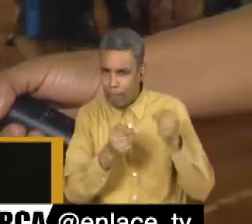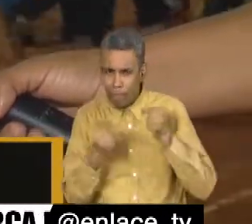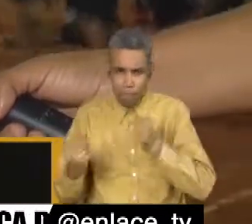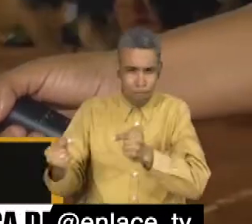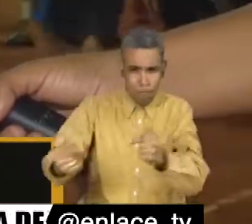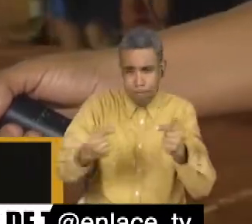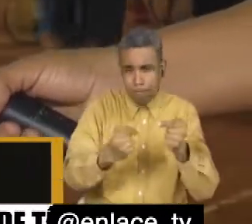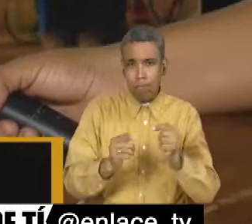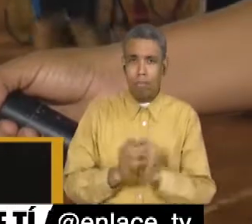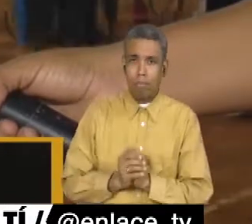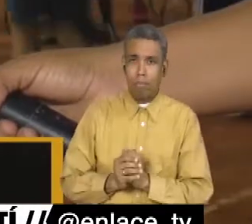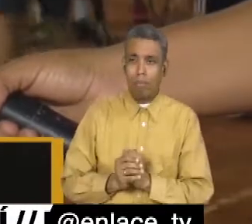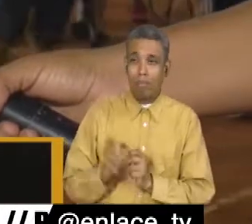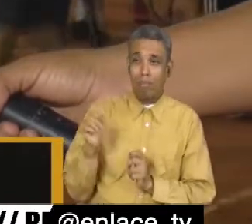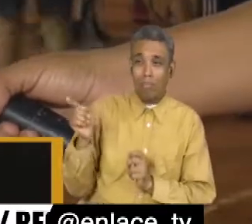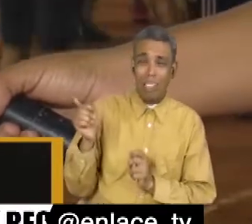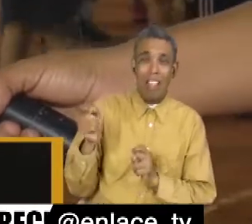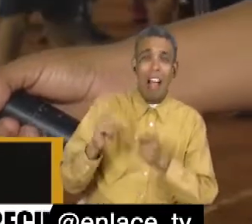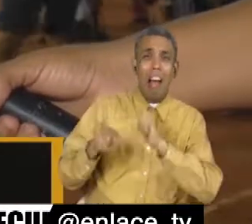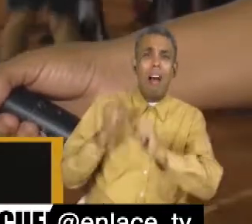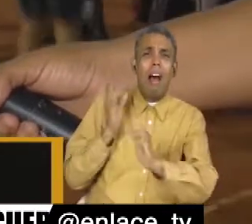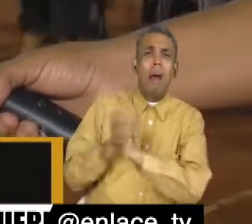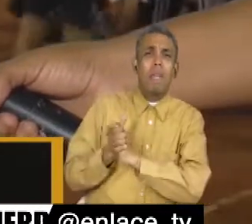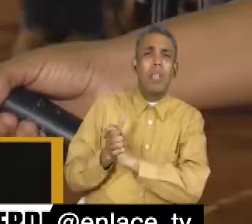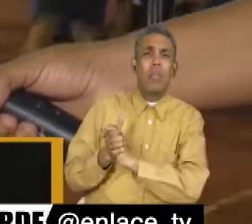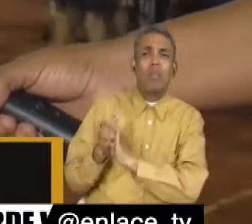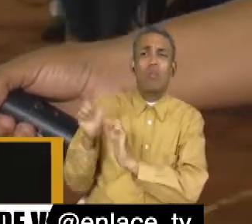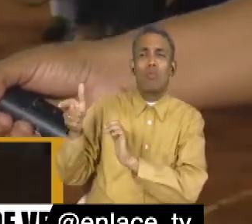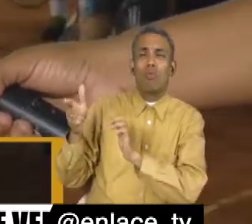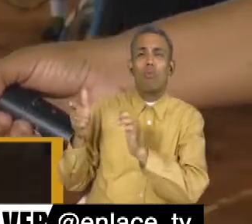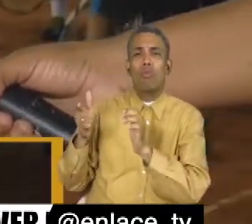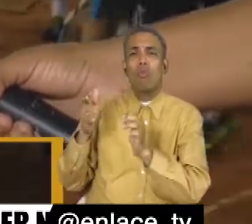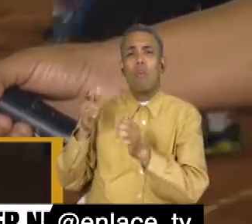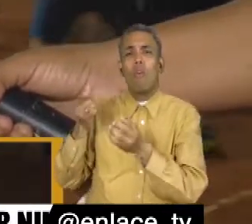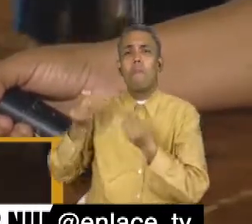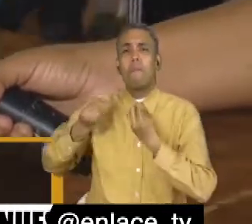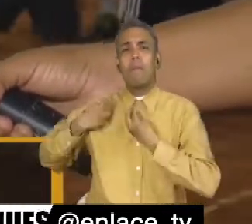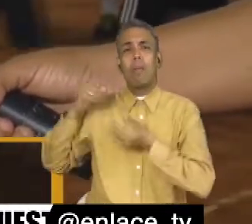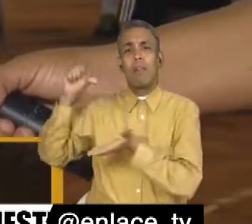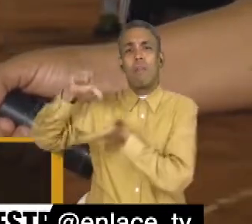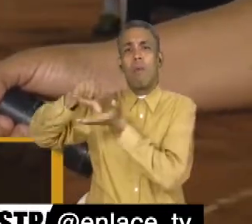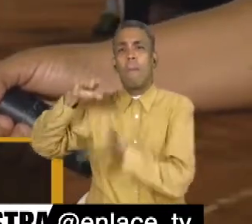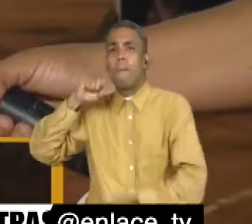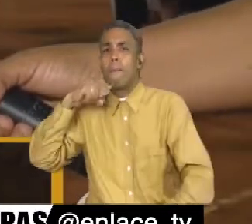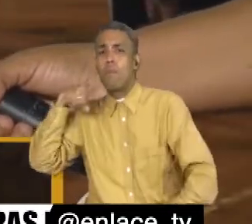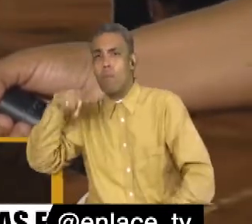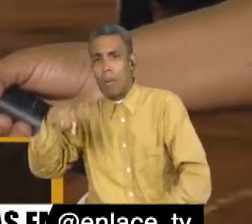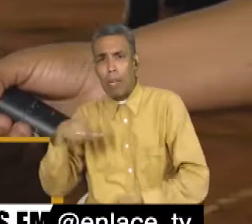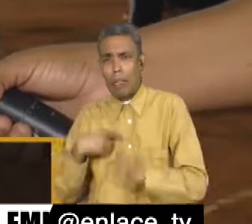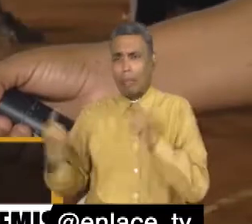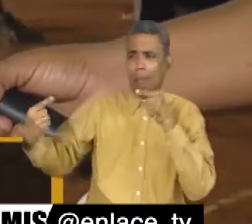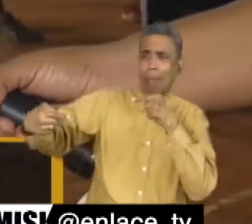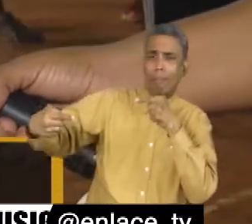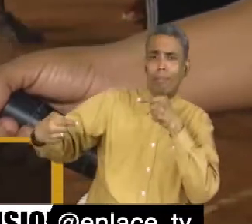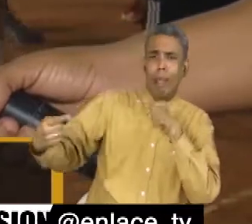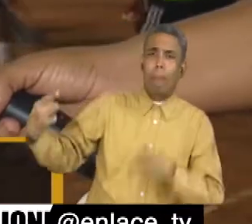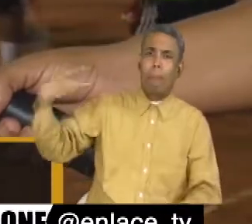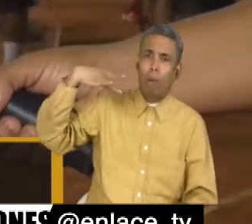ganó un amigo de la de Bucaramanga. Pero eso no pasó nada, porque